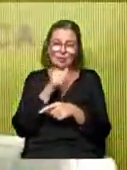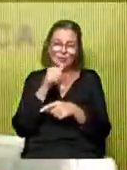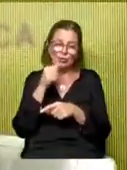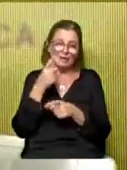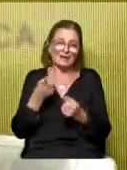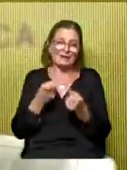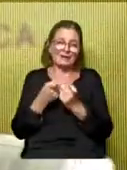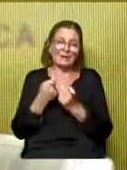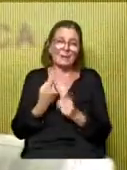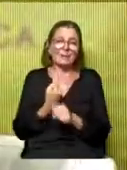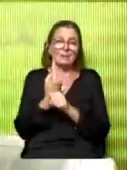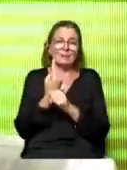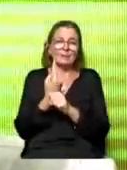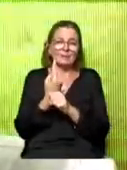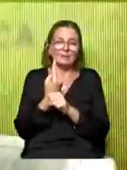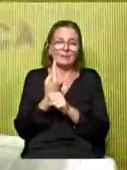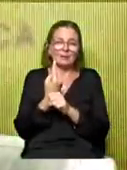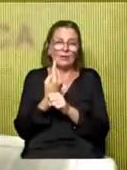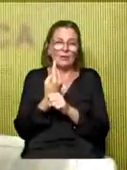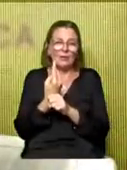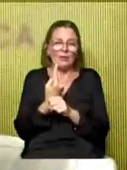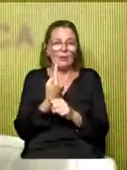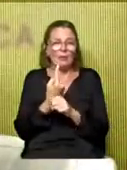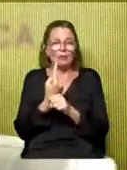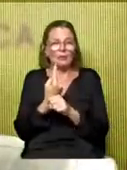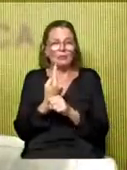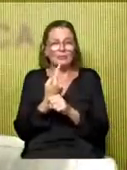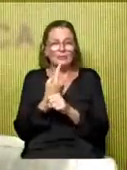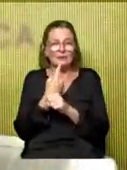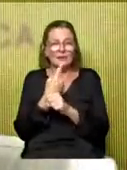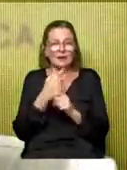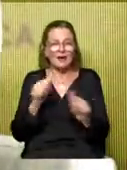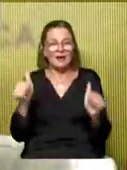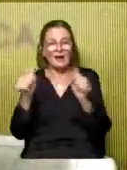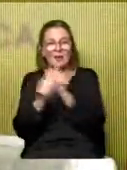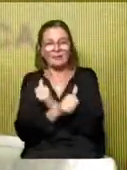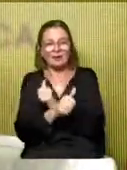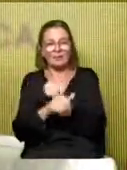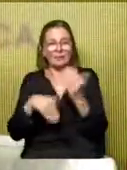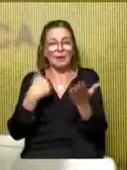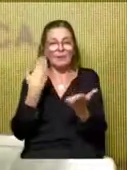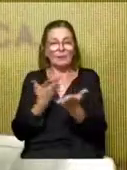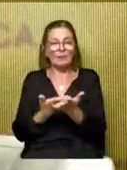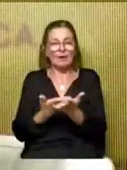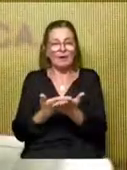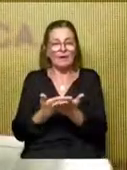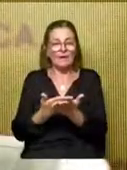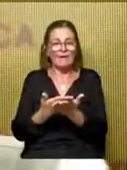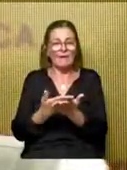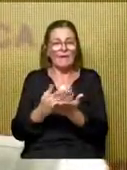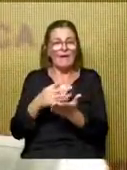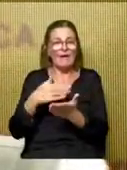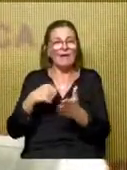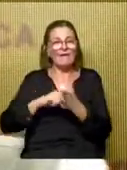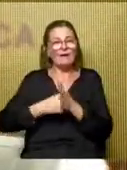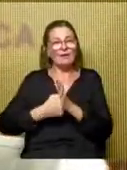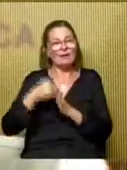uno primero es no guetizarlos. Esto del realojo es una propuesta del Banco Interamericano de Desarrollo.